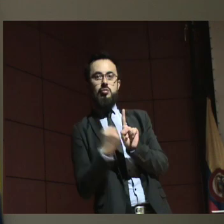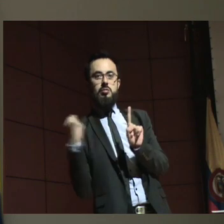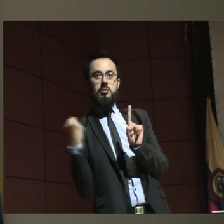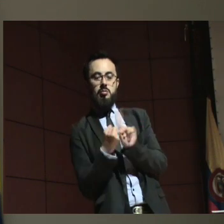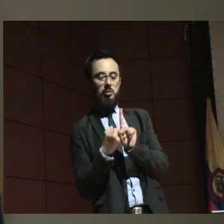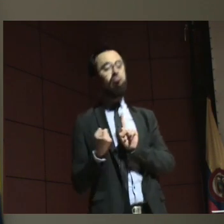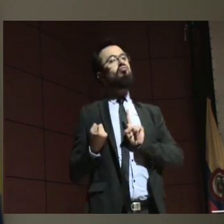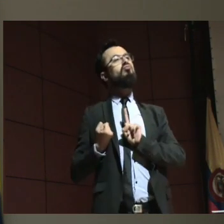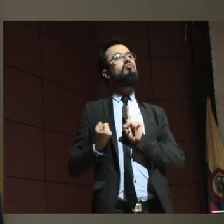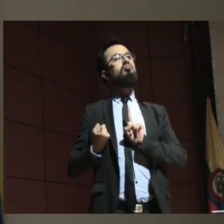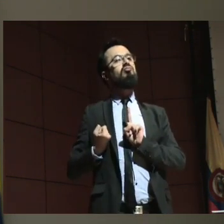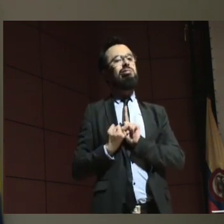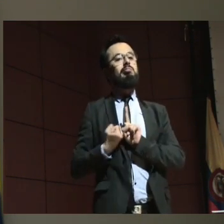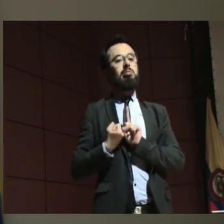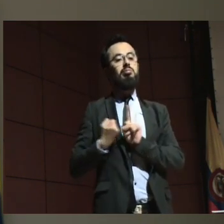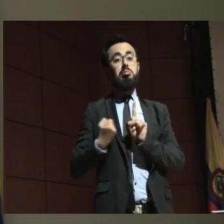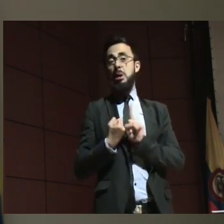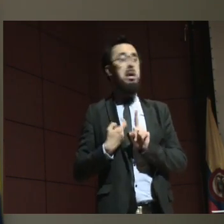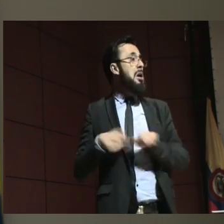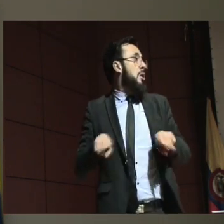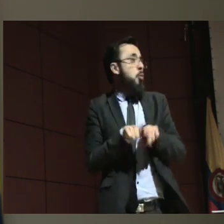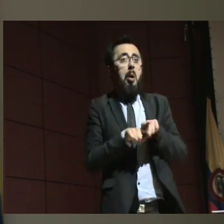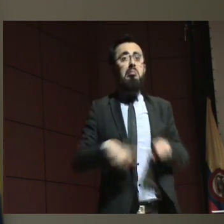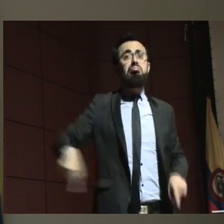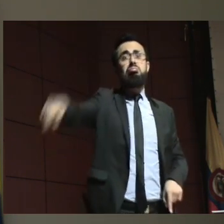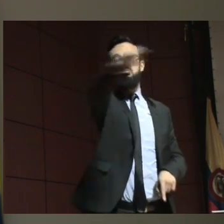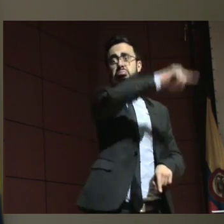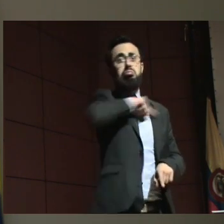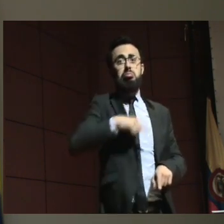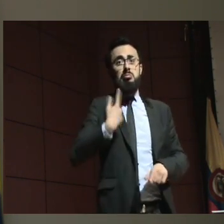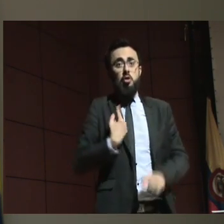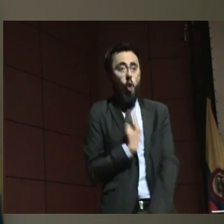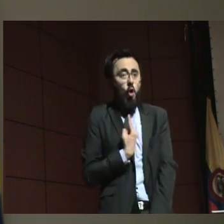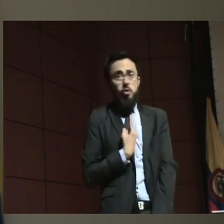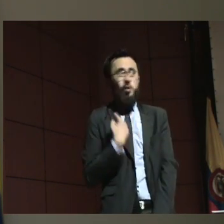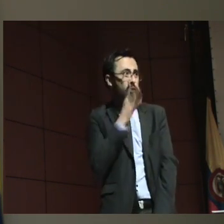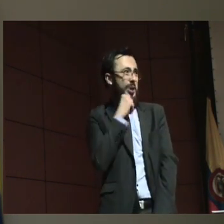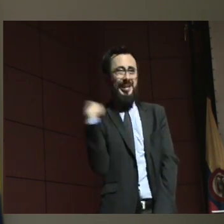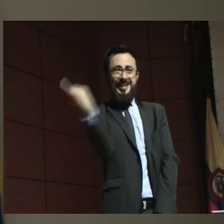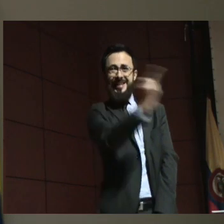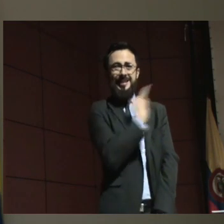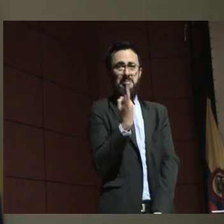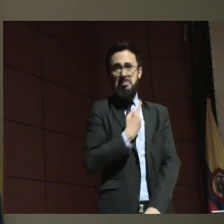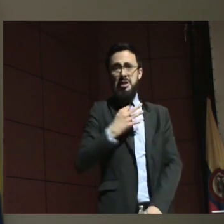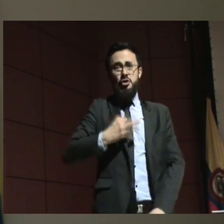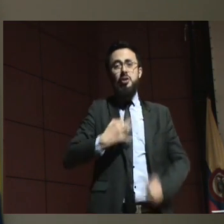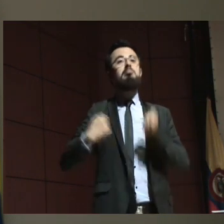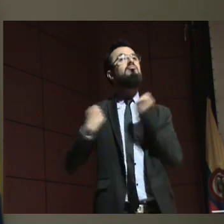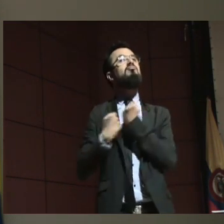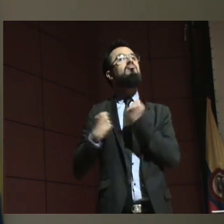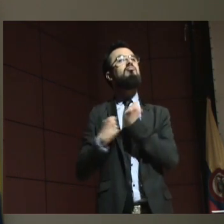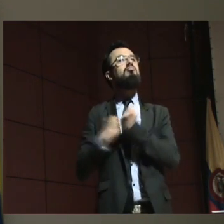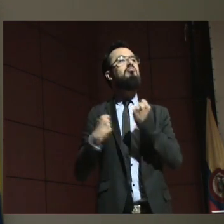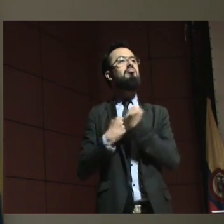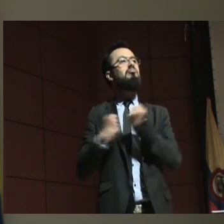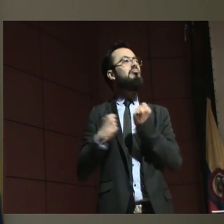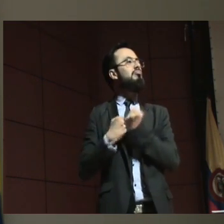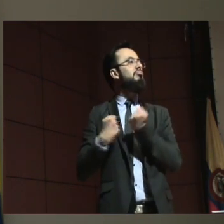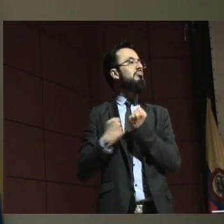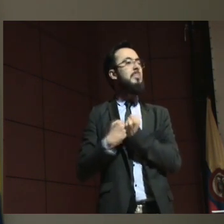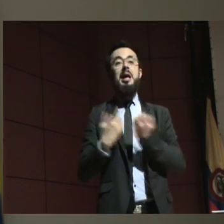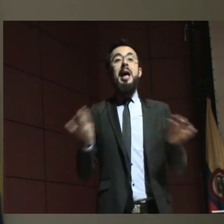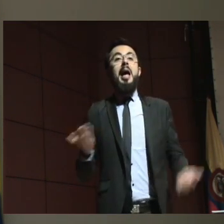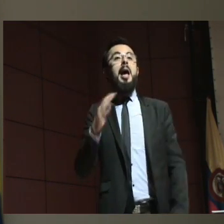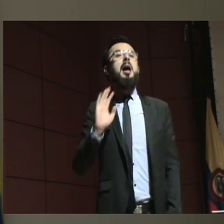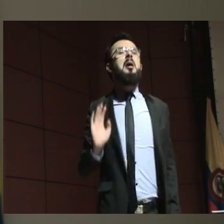de las personas con discapacidad, es una cosa de todos y que todos hacemos todo el tiempo. Todos y todas hacemos todo el tiempo. Cuando vamos a comprar algo